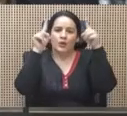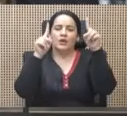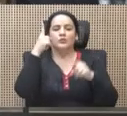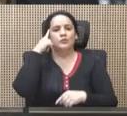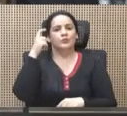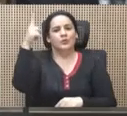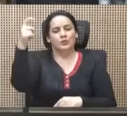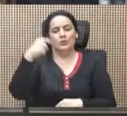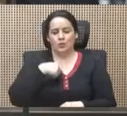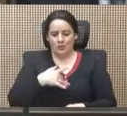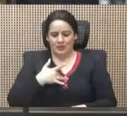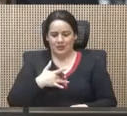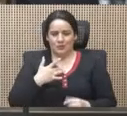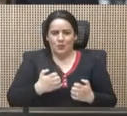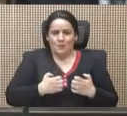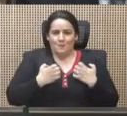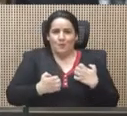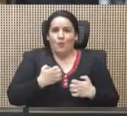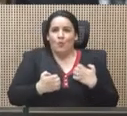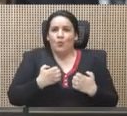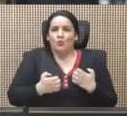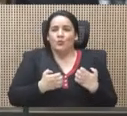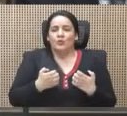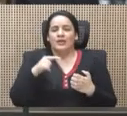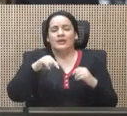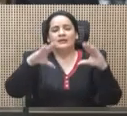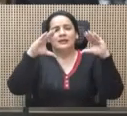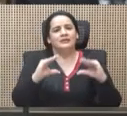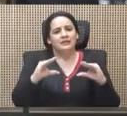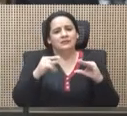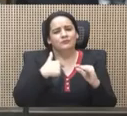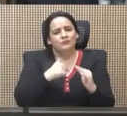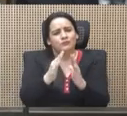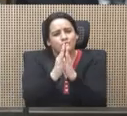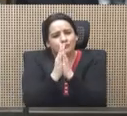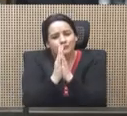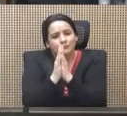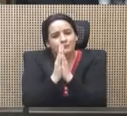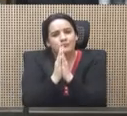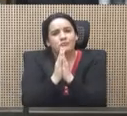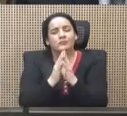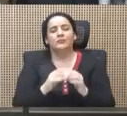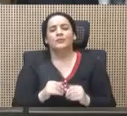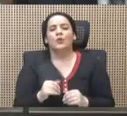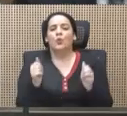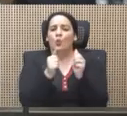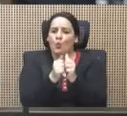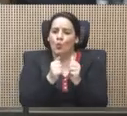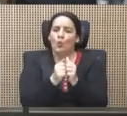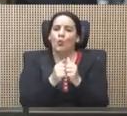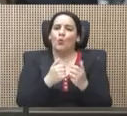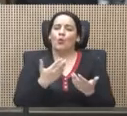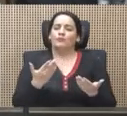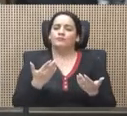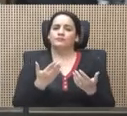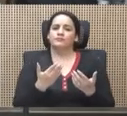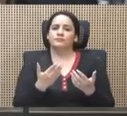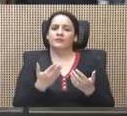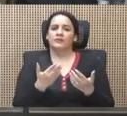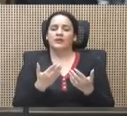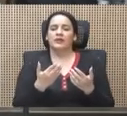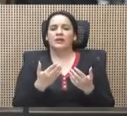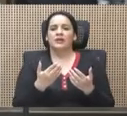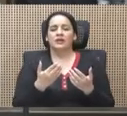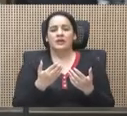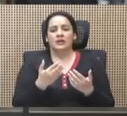poco emocionada, esta tarde les pido, con la complacencia y la aprobación